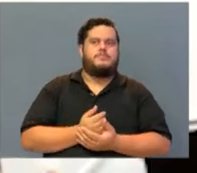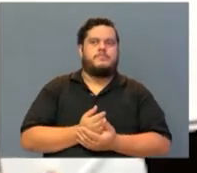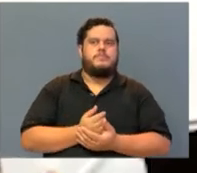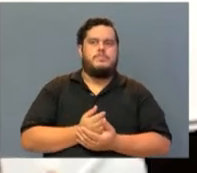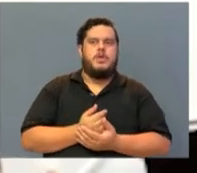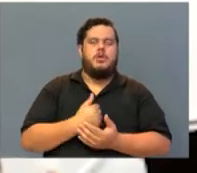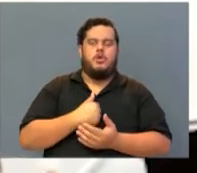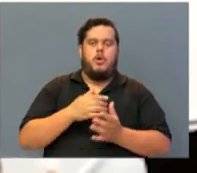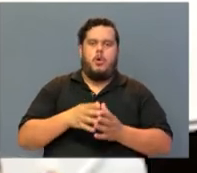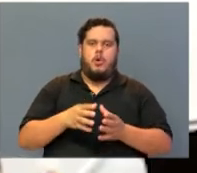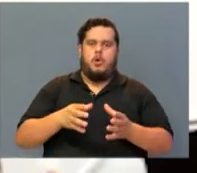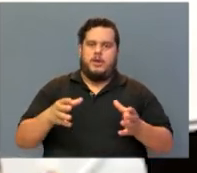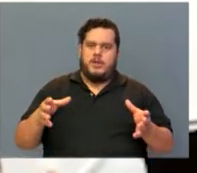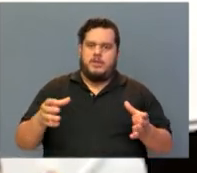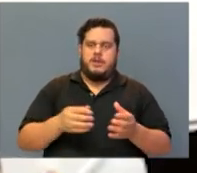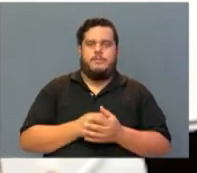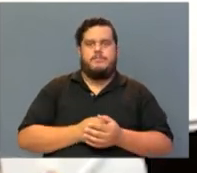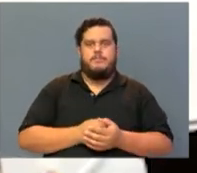crecí,